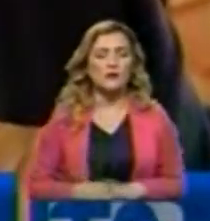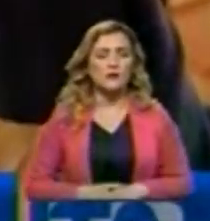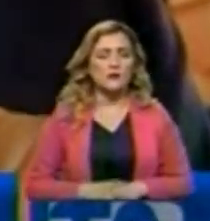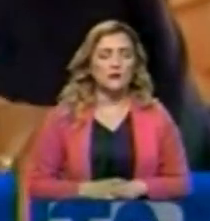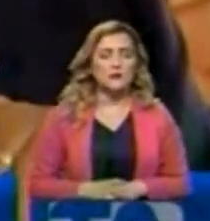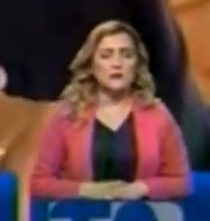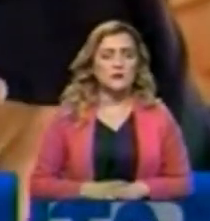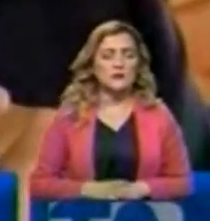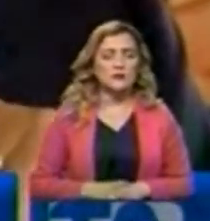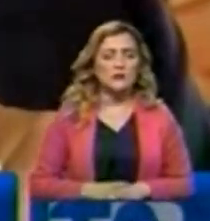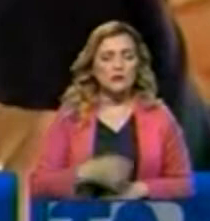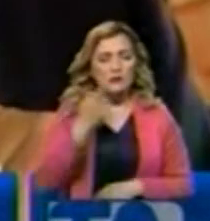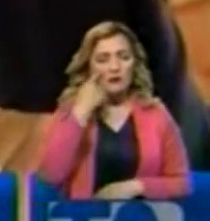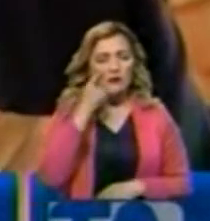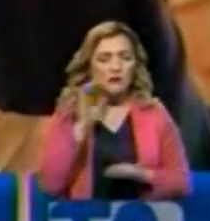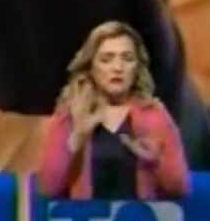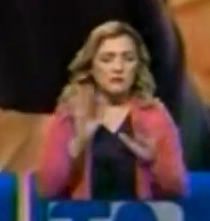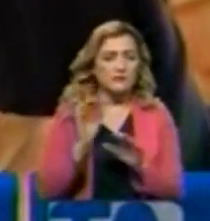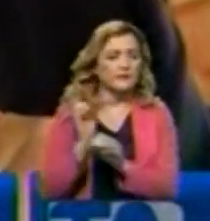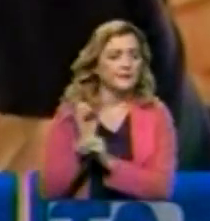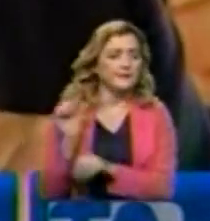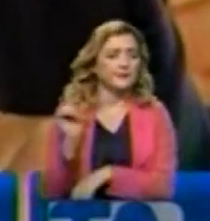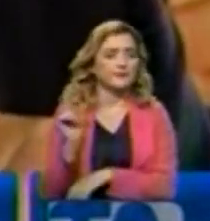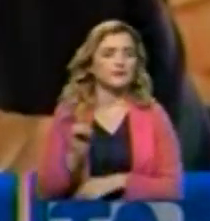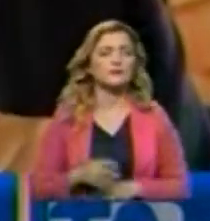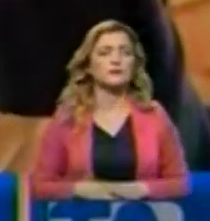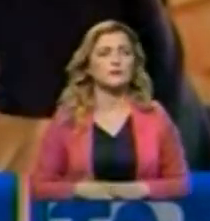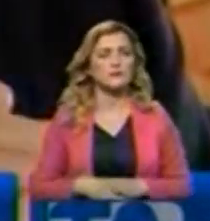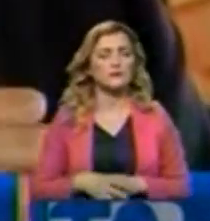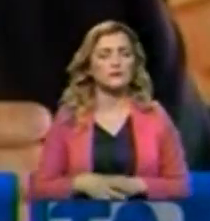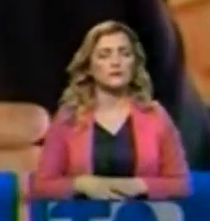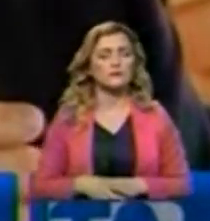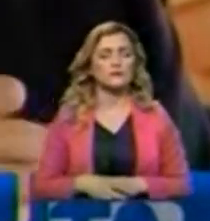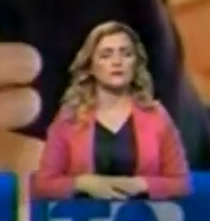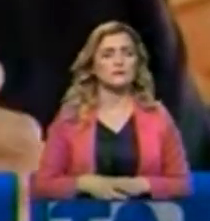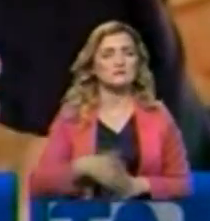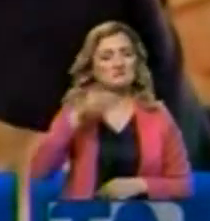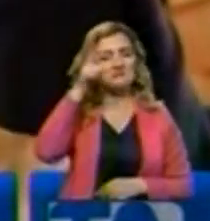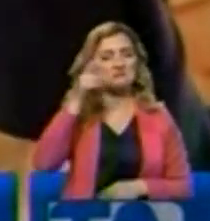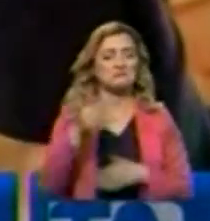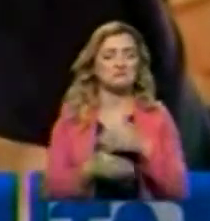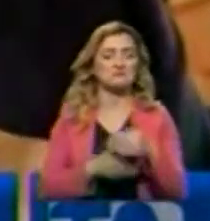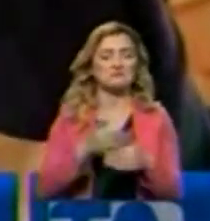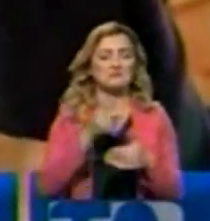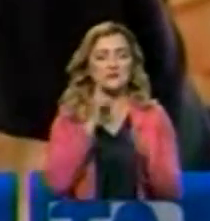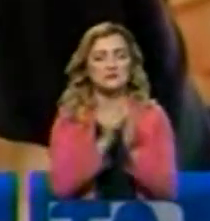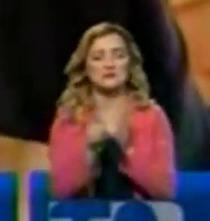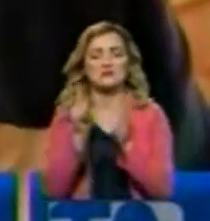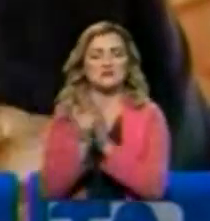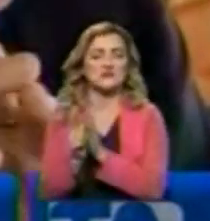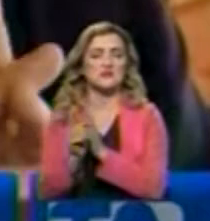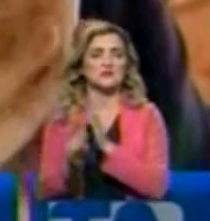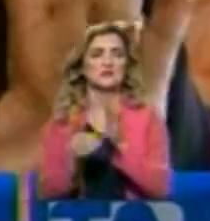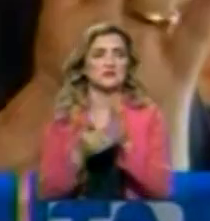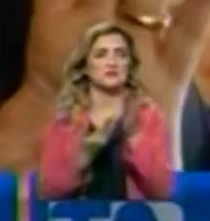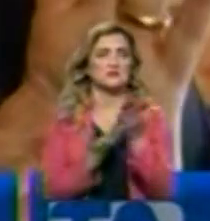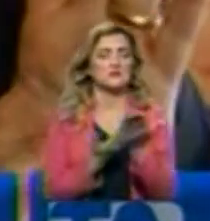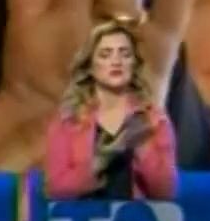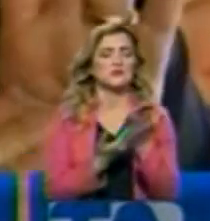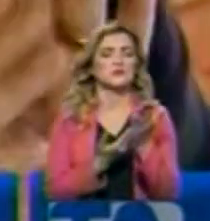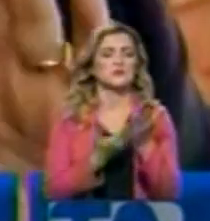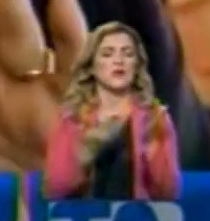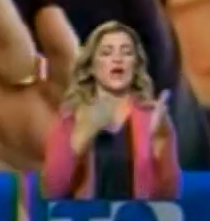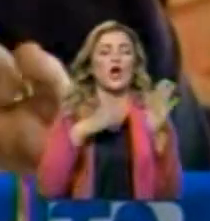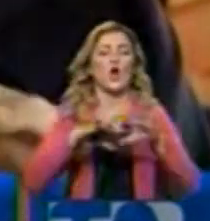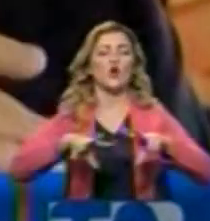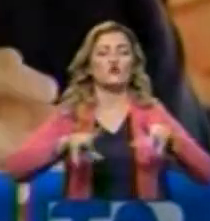obligatorio. Habrá que ver, y yo creo que para ese tiempo habrán avanzado los otros casos, como el caso de Arroz Verde,